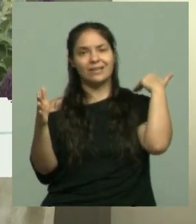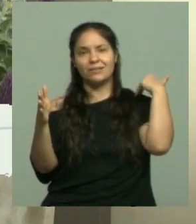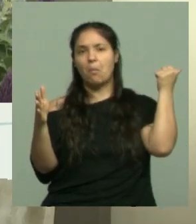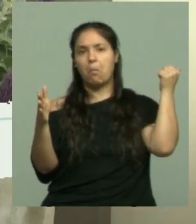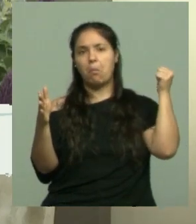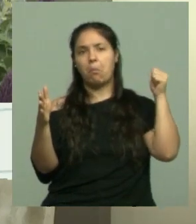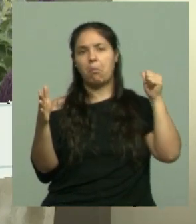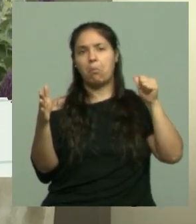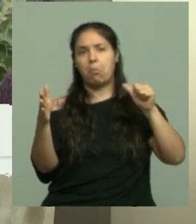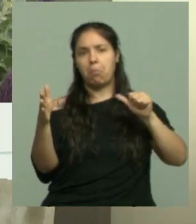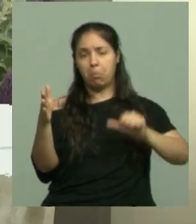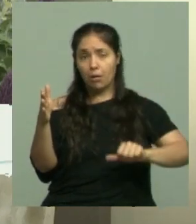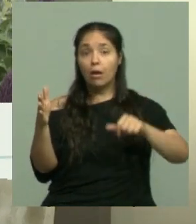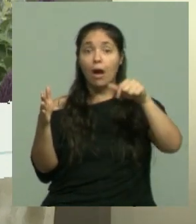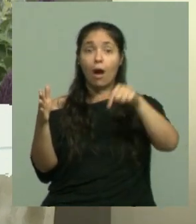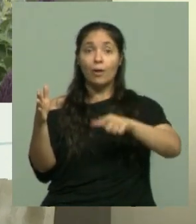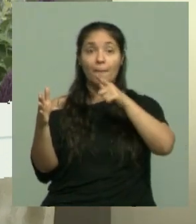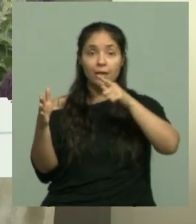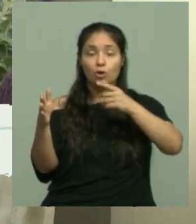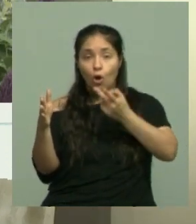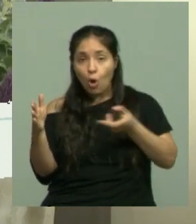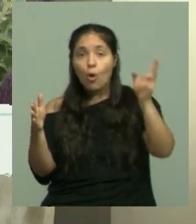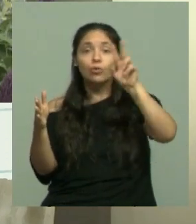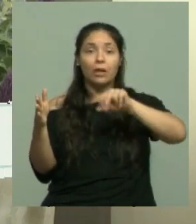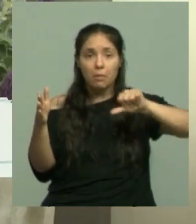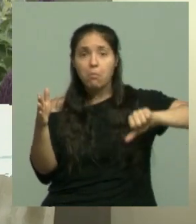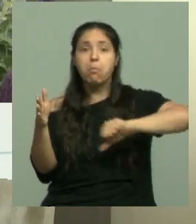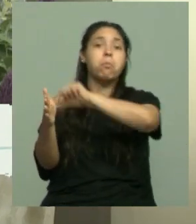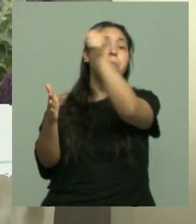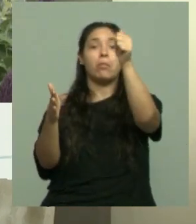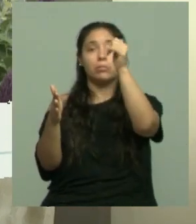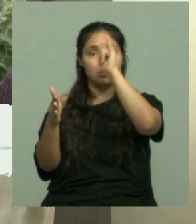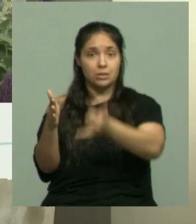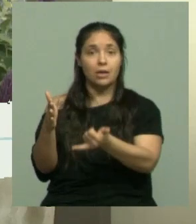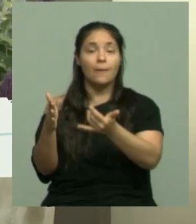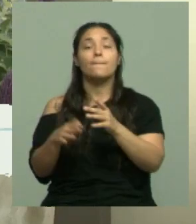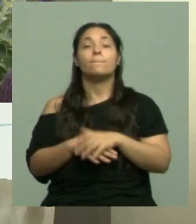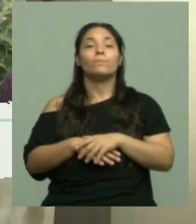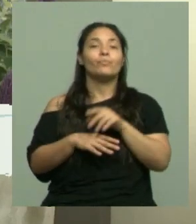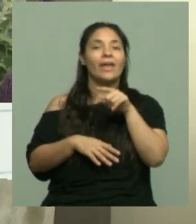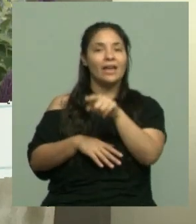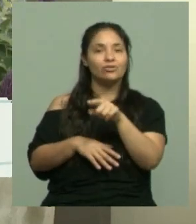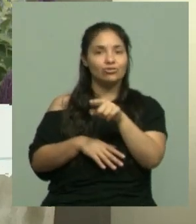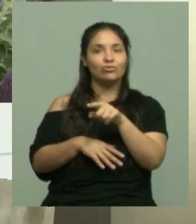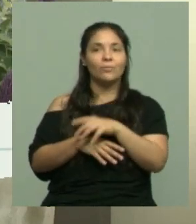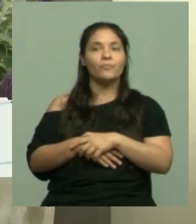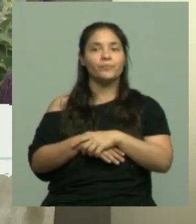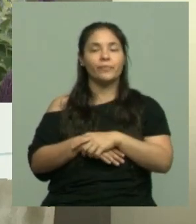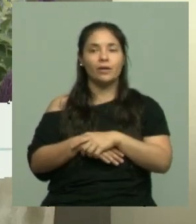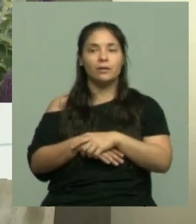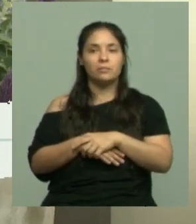en retirada, pero que han tenido, digamos, un resurgimiento muy significativo, ¿no? Y también en esto tenemos que relacionar